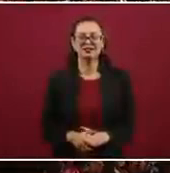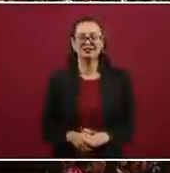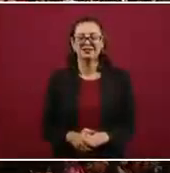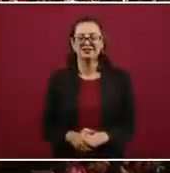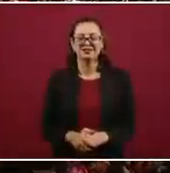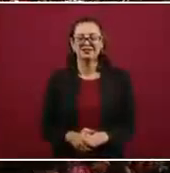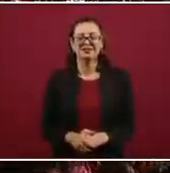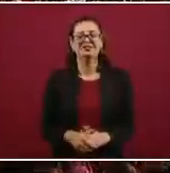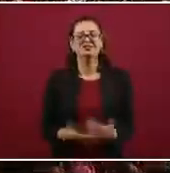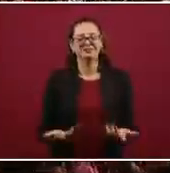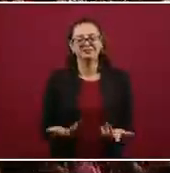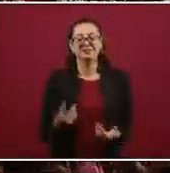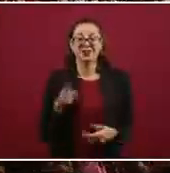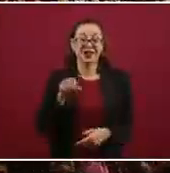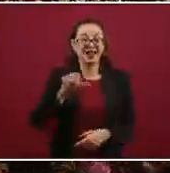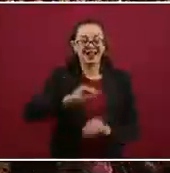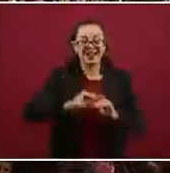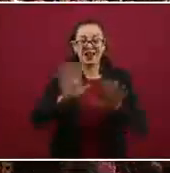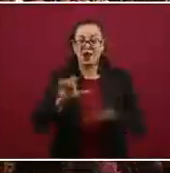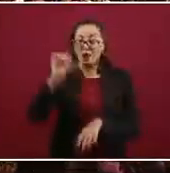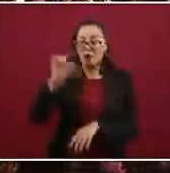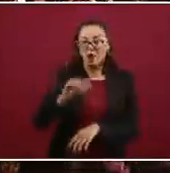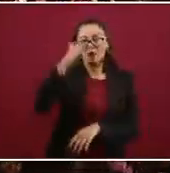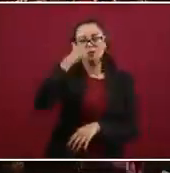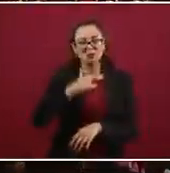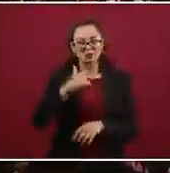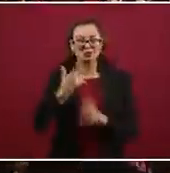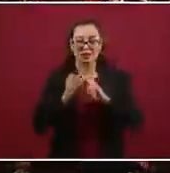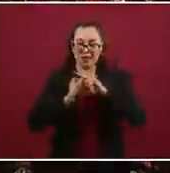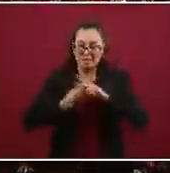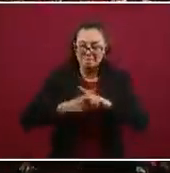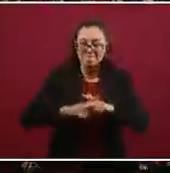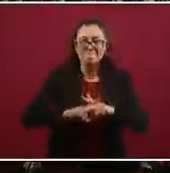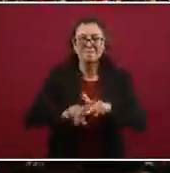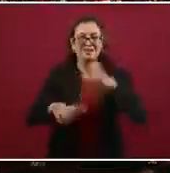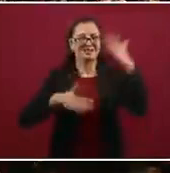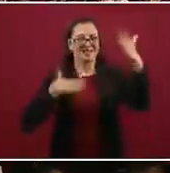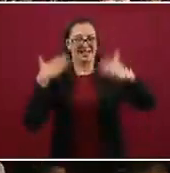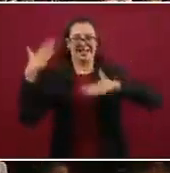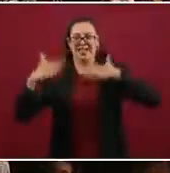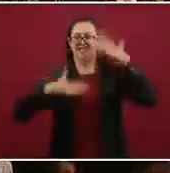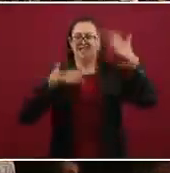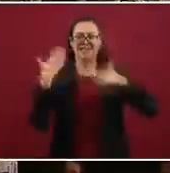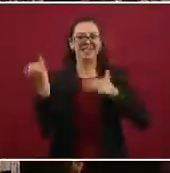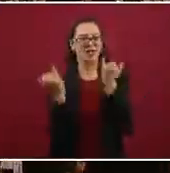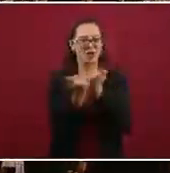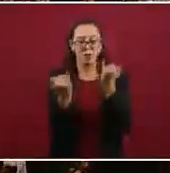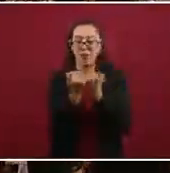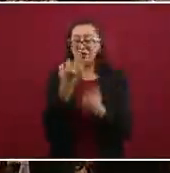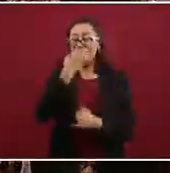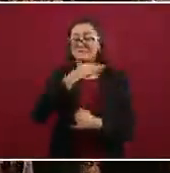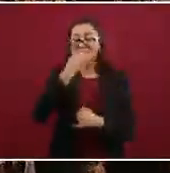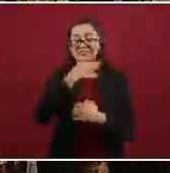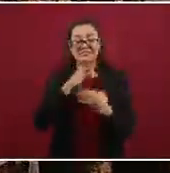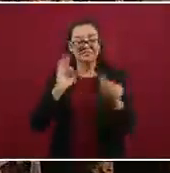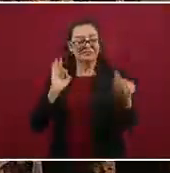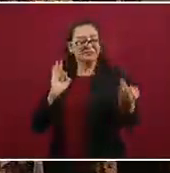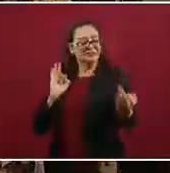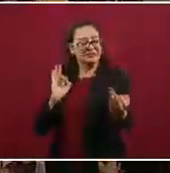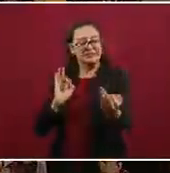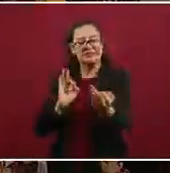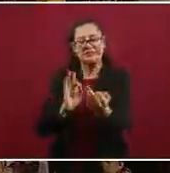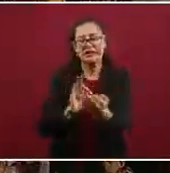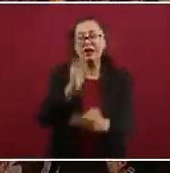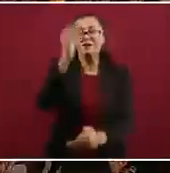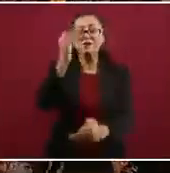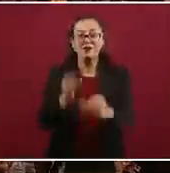Saraí, es que claro, la noche va tomando también su vuelo y como todas las fiestas tiene su momento culminante que vendrá justamente cuando